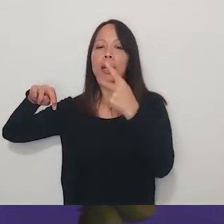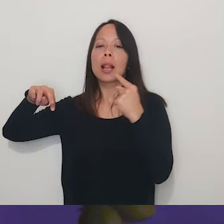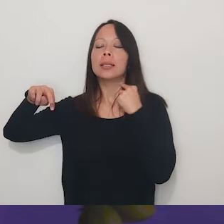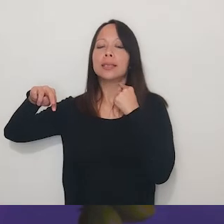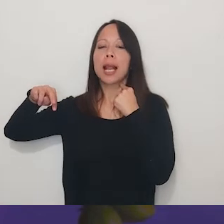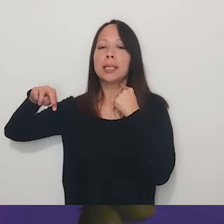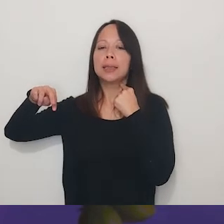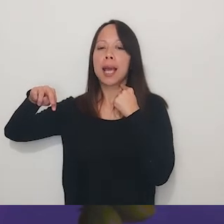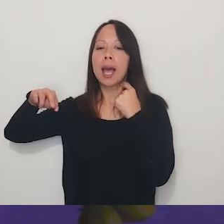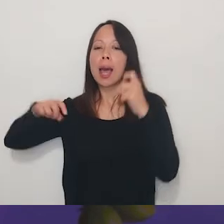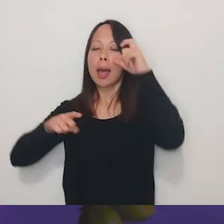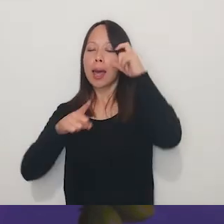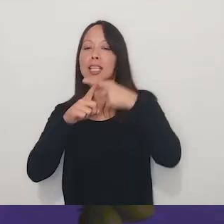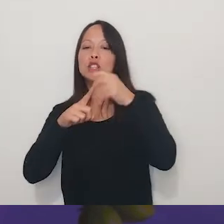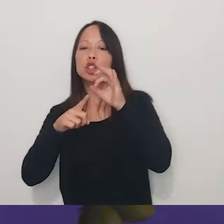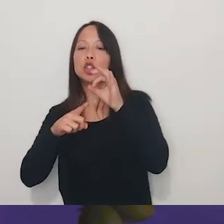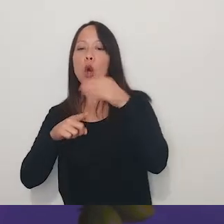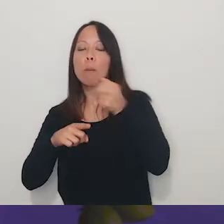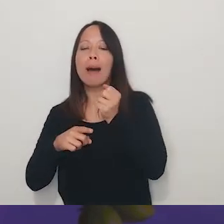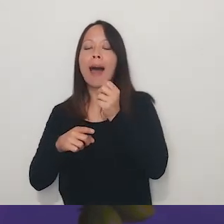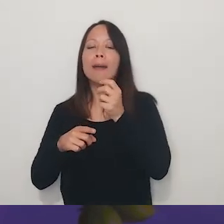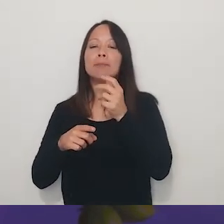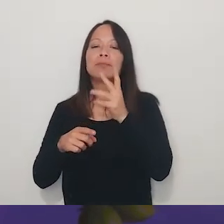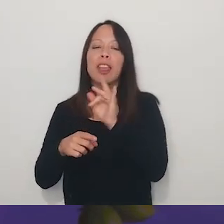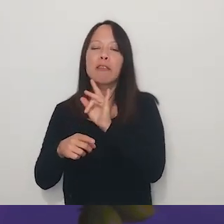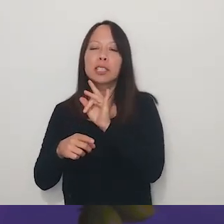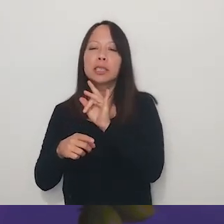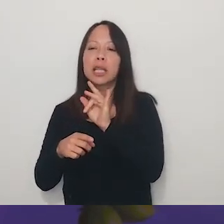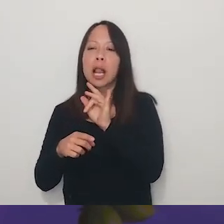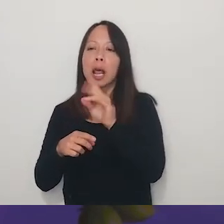muy difícil para hacer un examen en un paciente de hospital público,